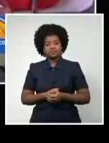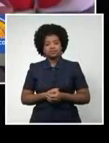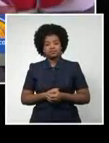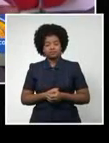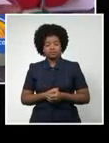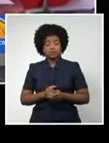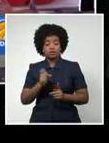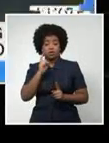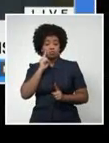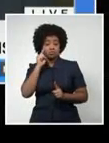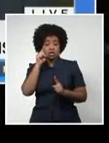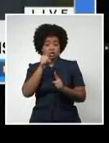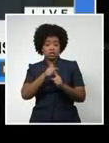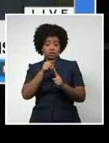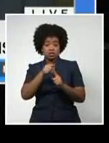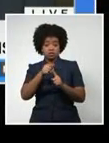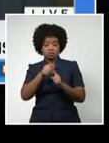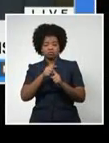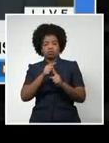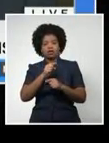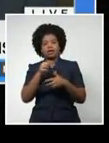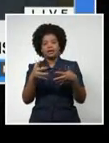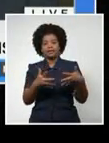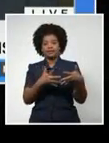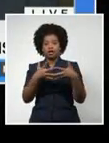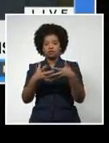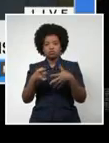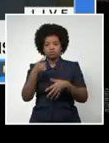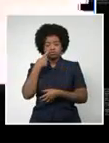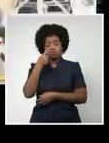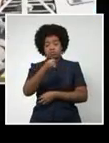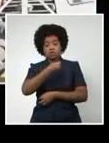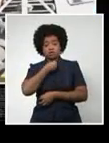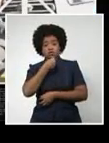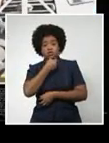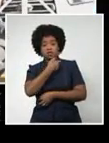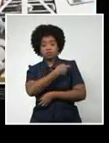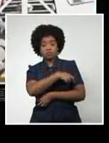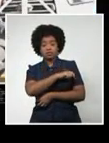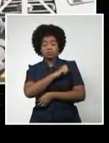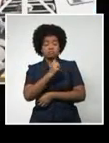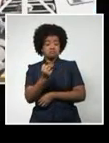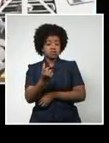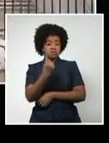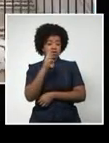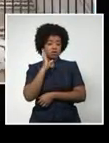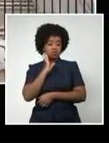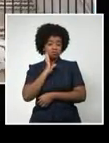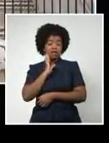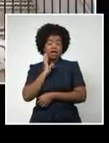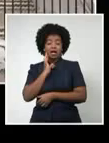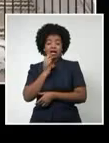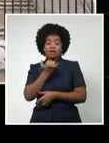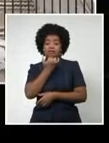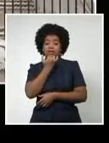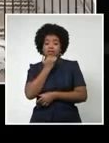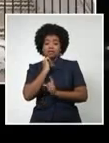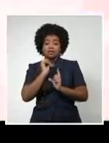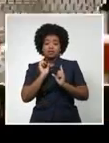diseñado para la audiencia norteamericana. En primer lugar, muy influenciada por toda la